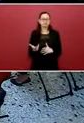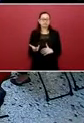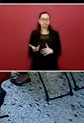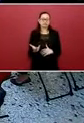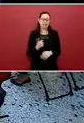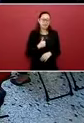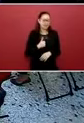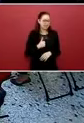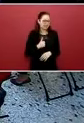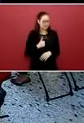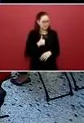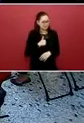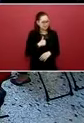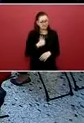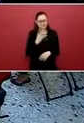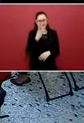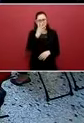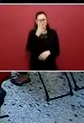Desgraciadamente,